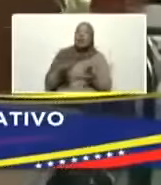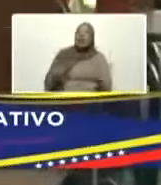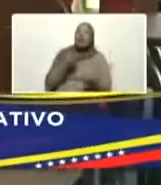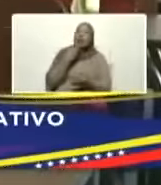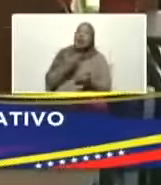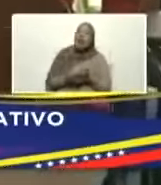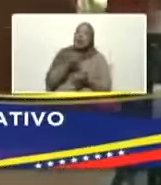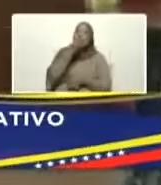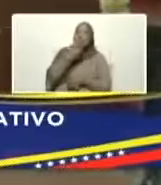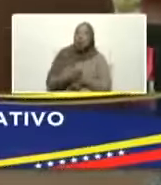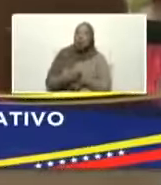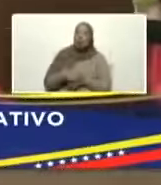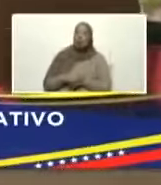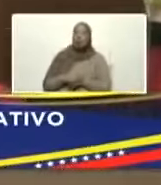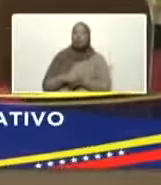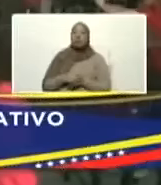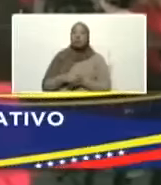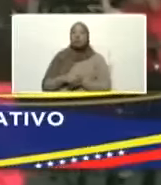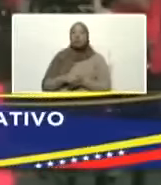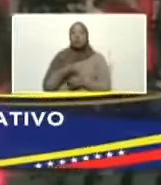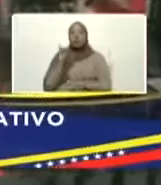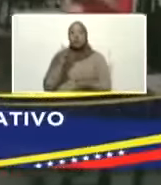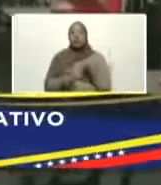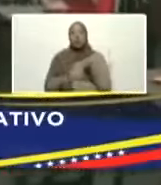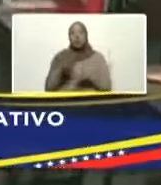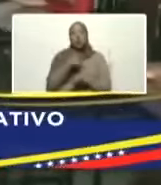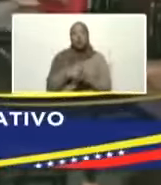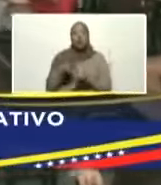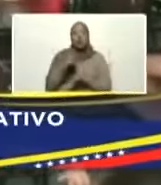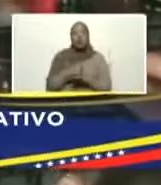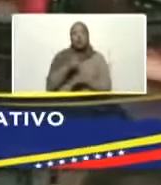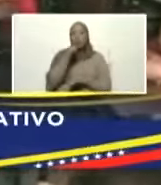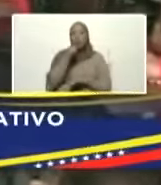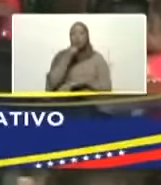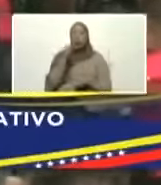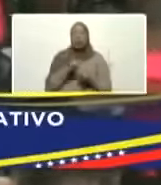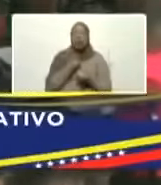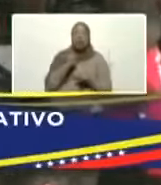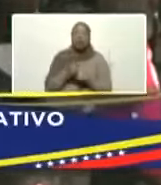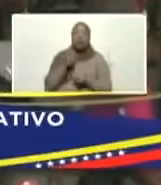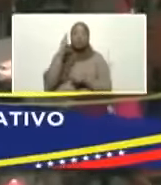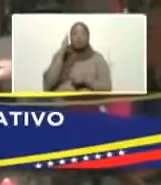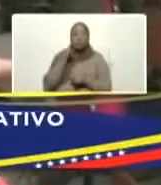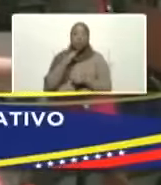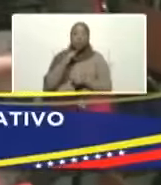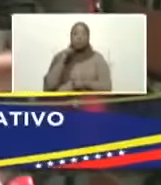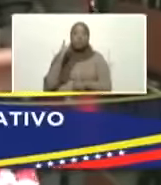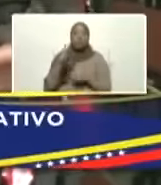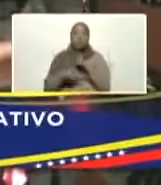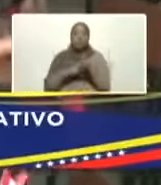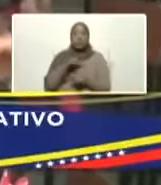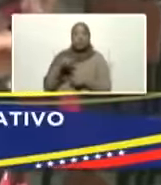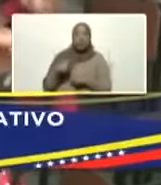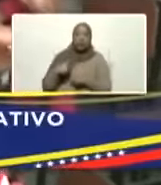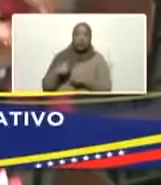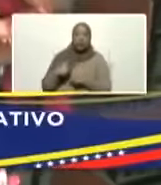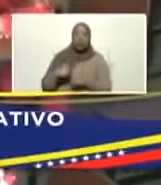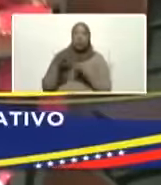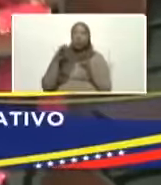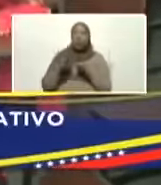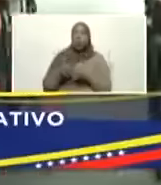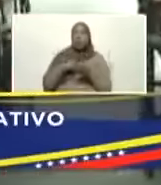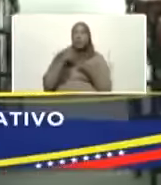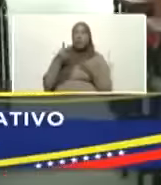y de calidad. Agradecerle también a nuestra gobernadora, nuestra máxima líder regional, la doctora Lizeta Hernández, por ser un